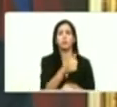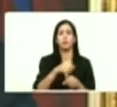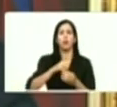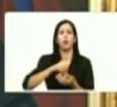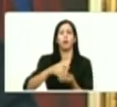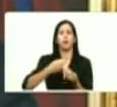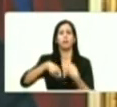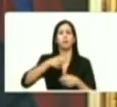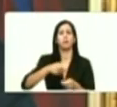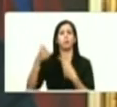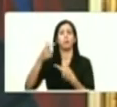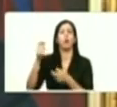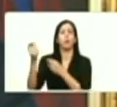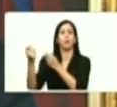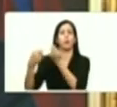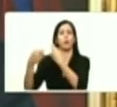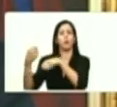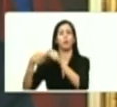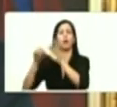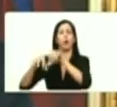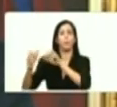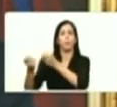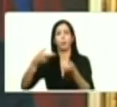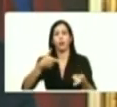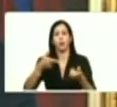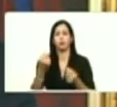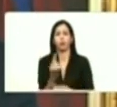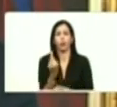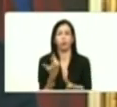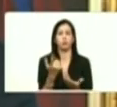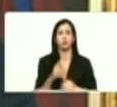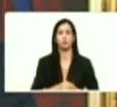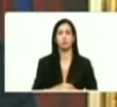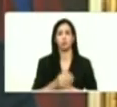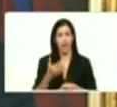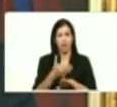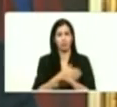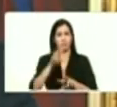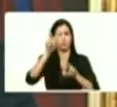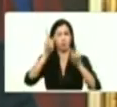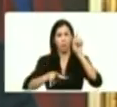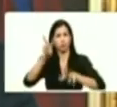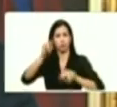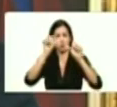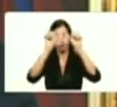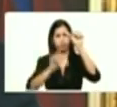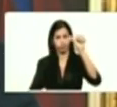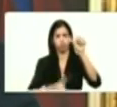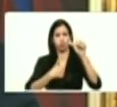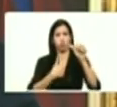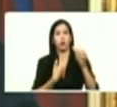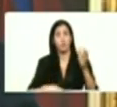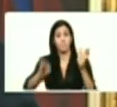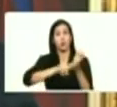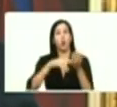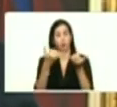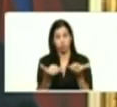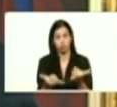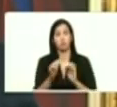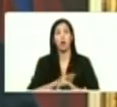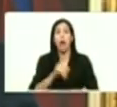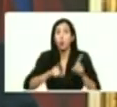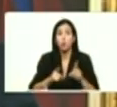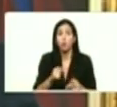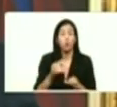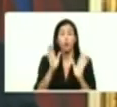y de importación es evidente ¿no? el que haya podido ver toda la exposición yo lo repito por si alguien se lo